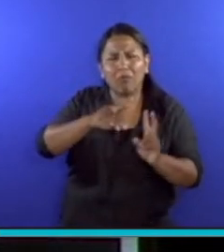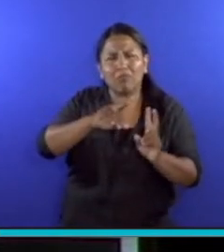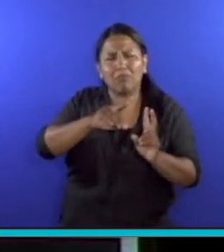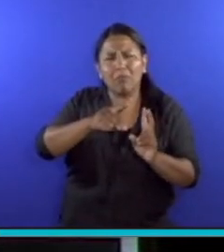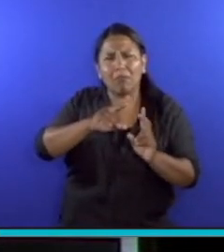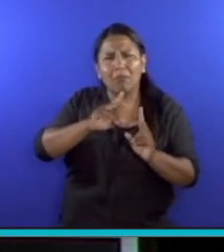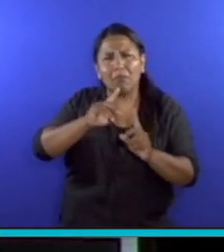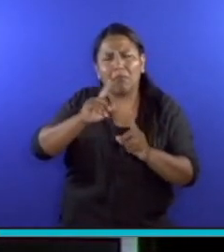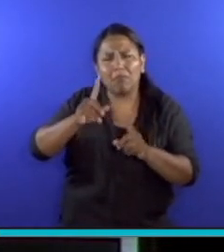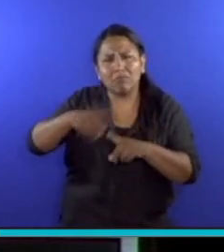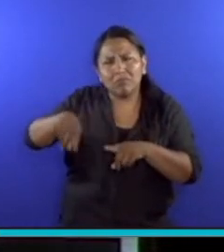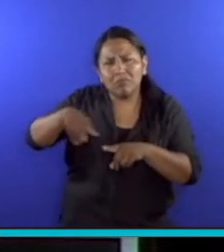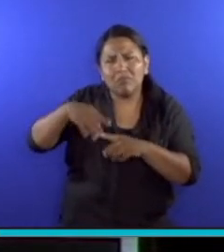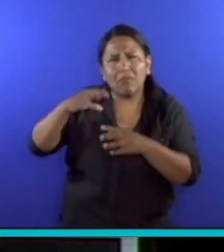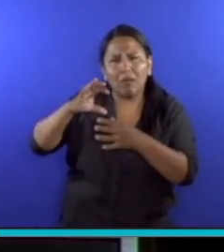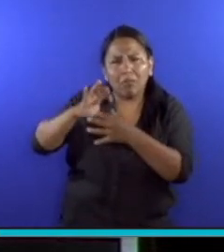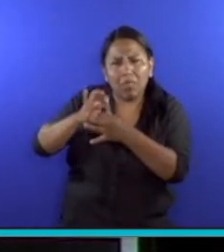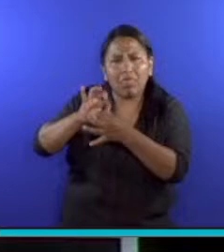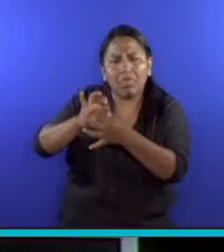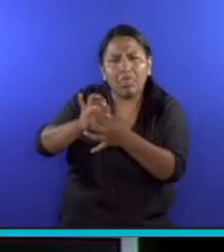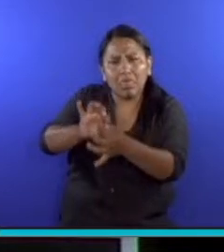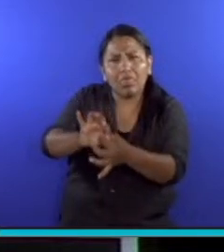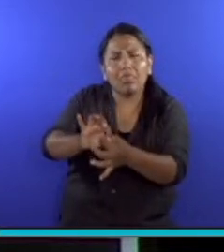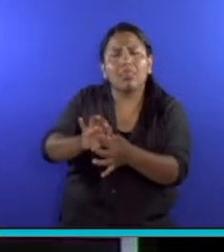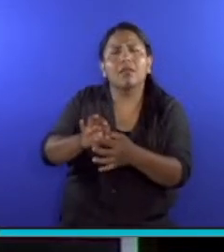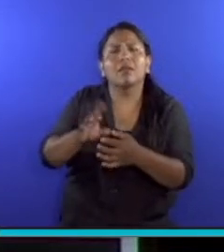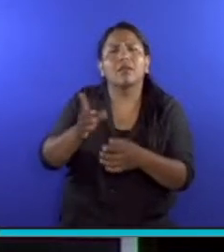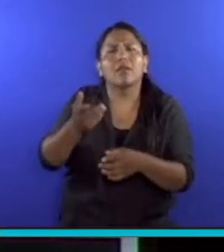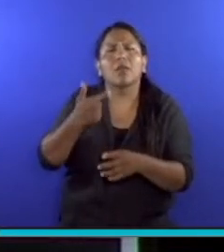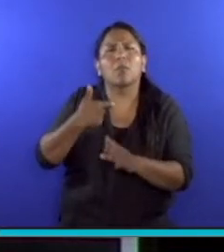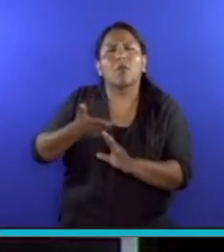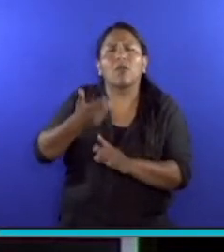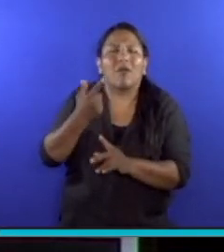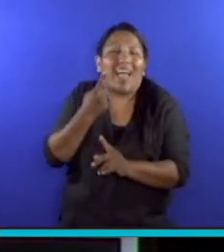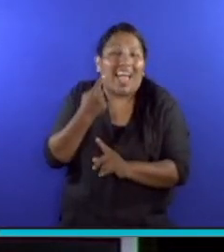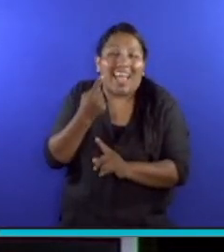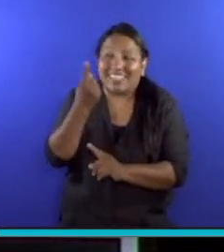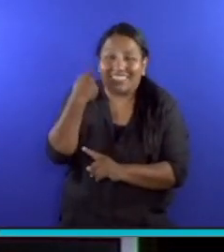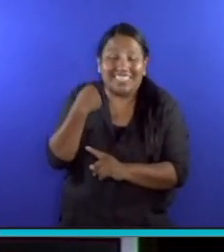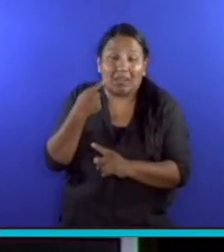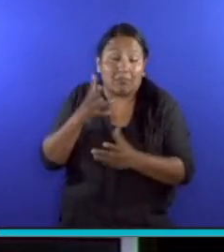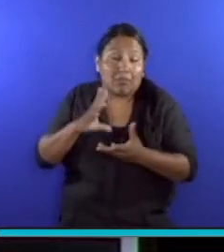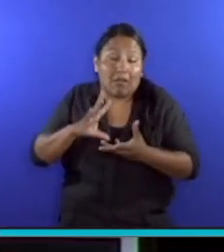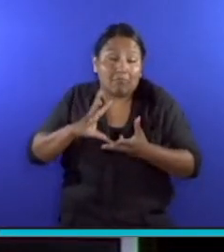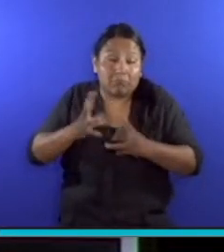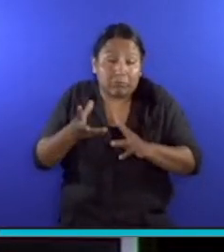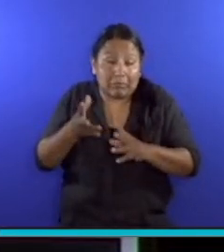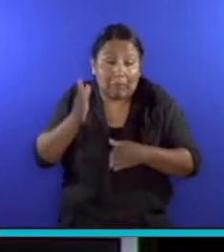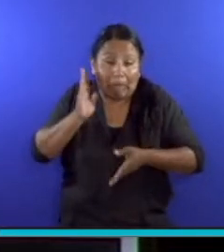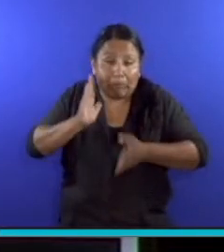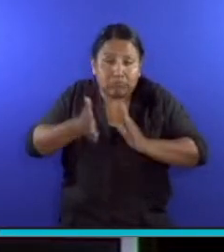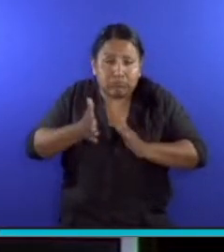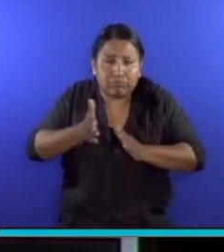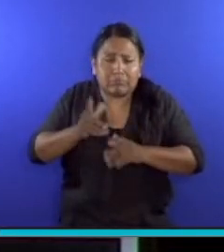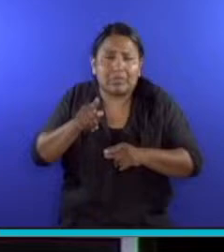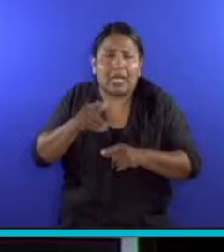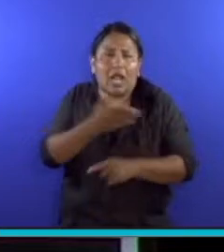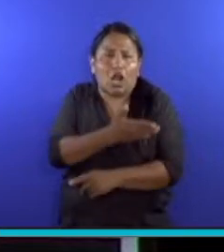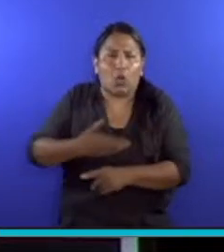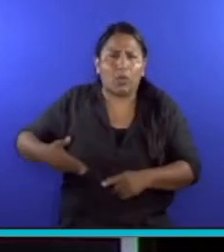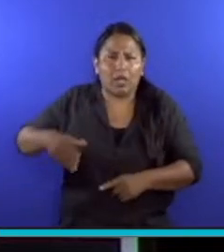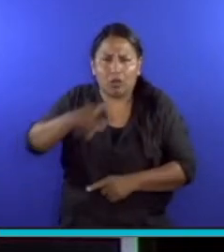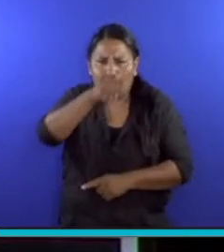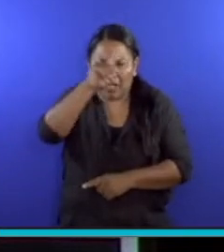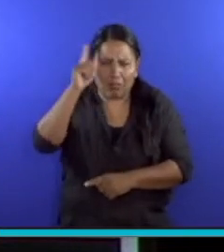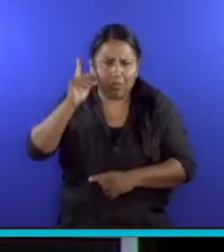Porque con lo que vimos ayer, con el aparato represivo que está aplicando el gobierno nacional cada vez